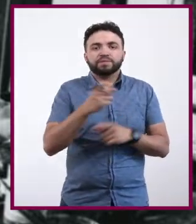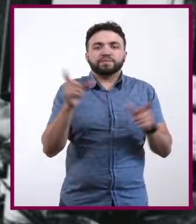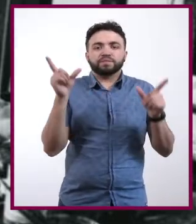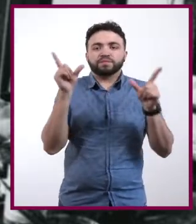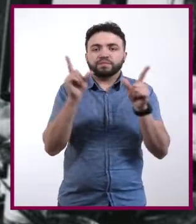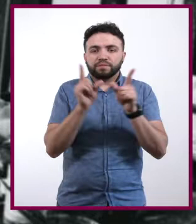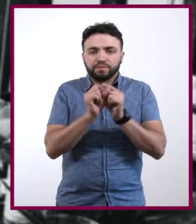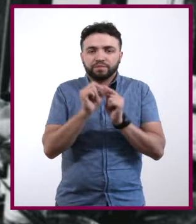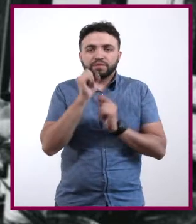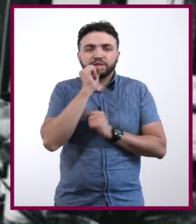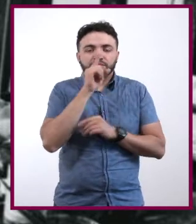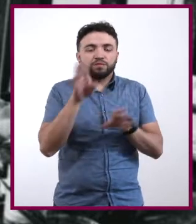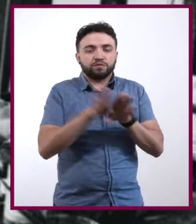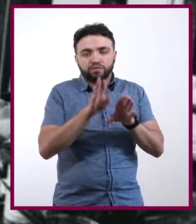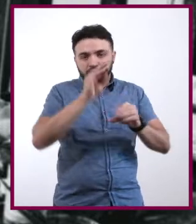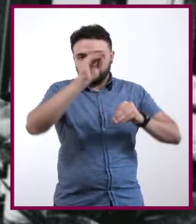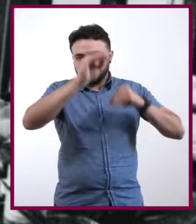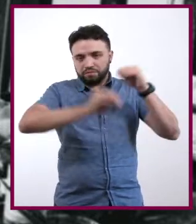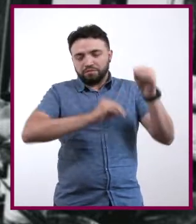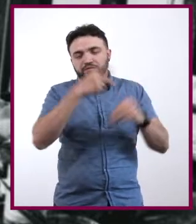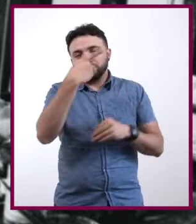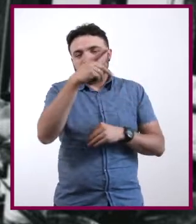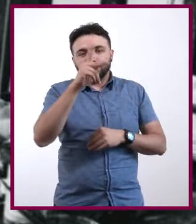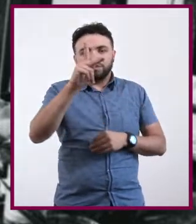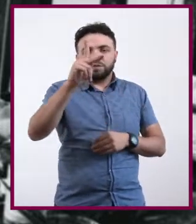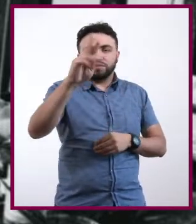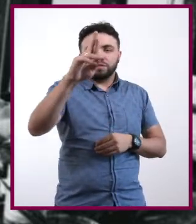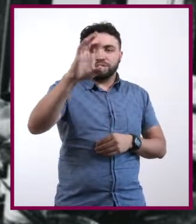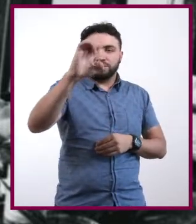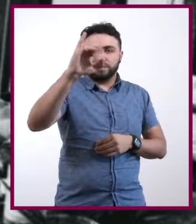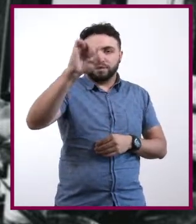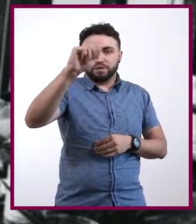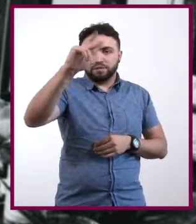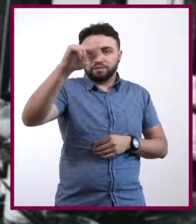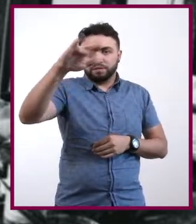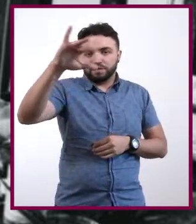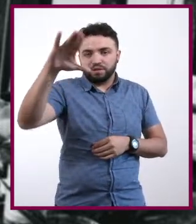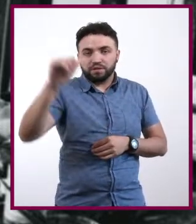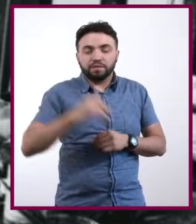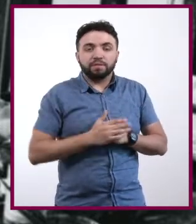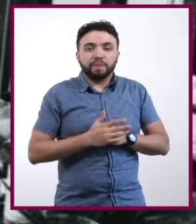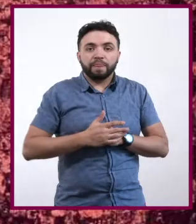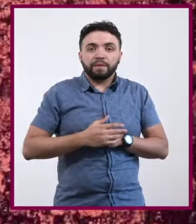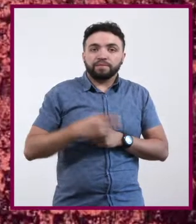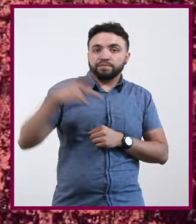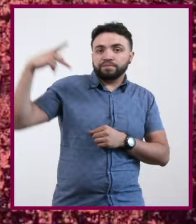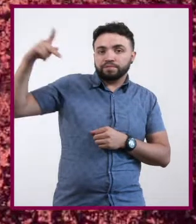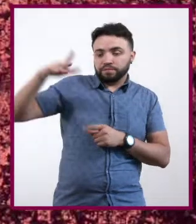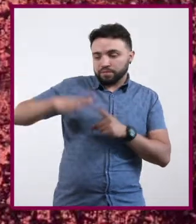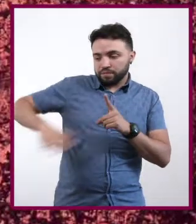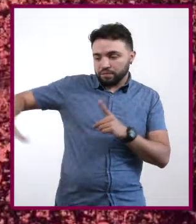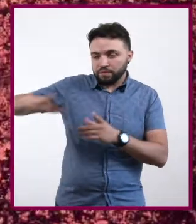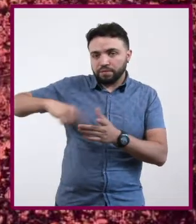síntesis de una escultura prehispánica de la zona del